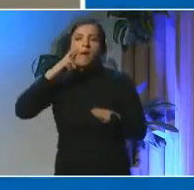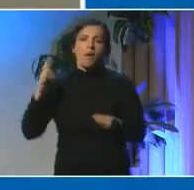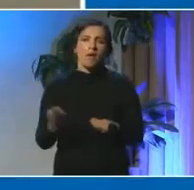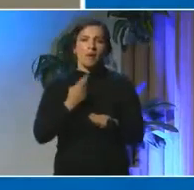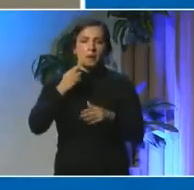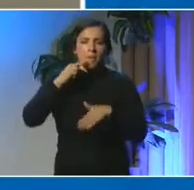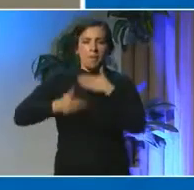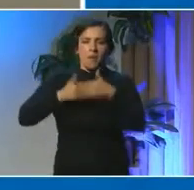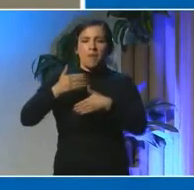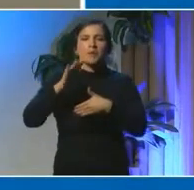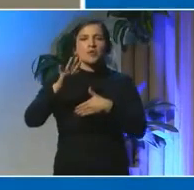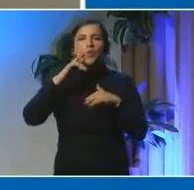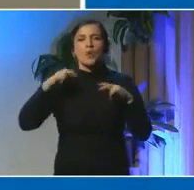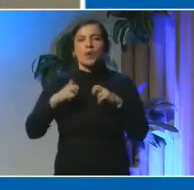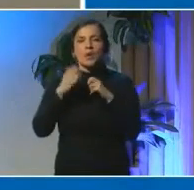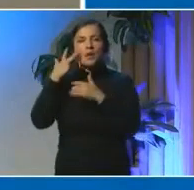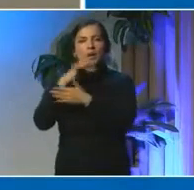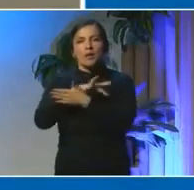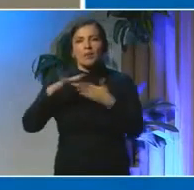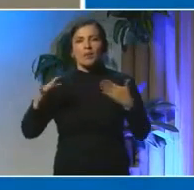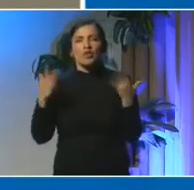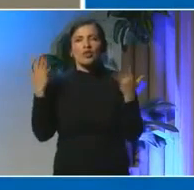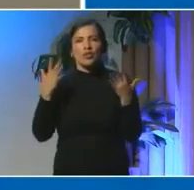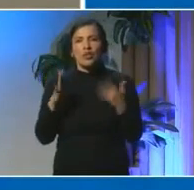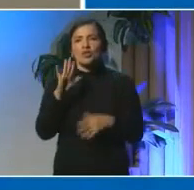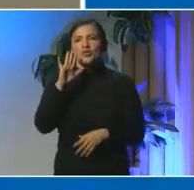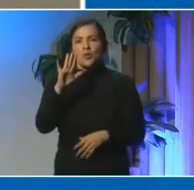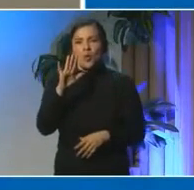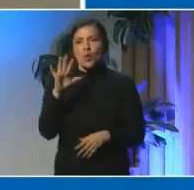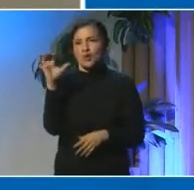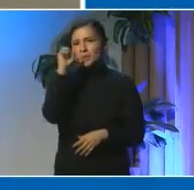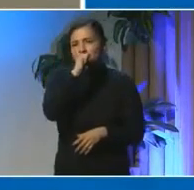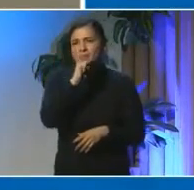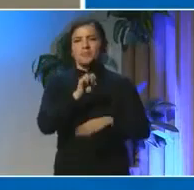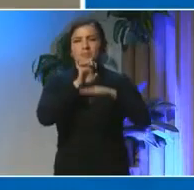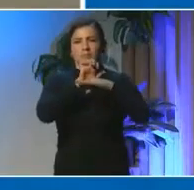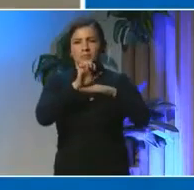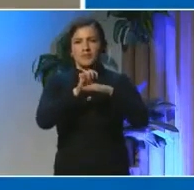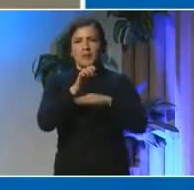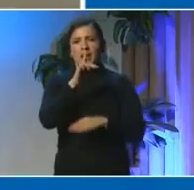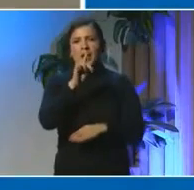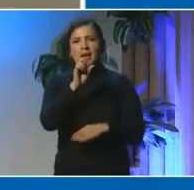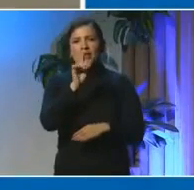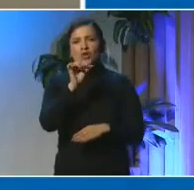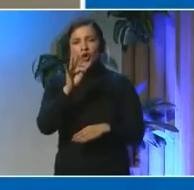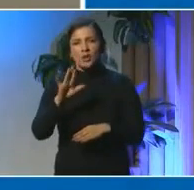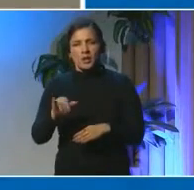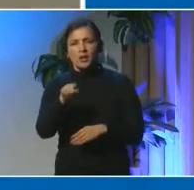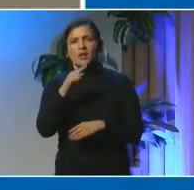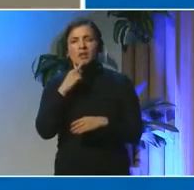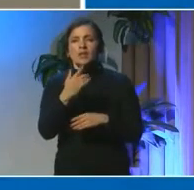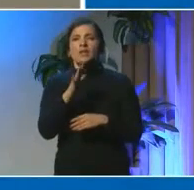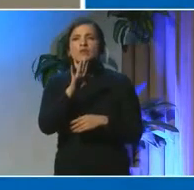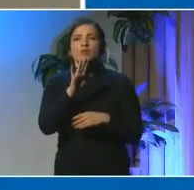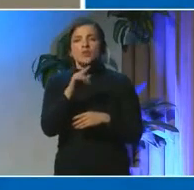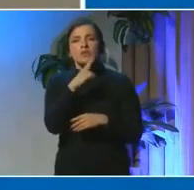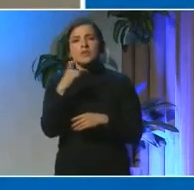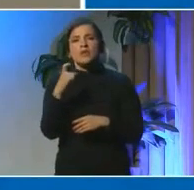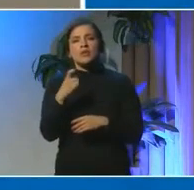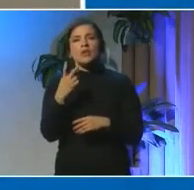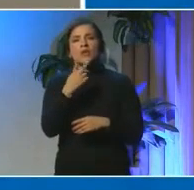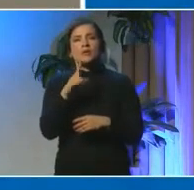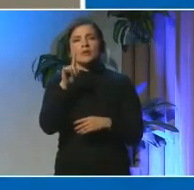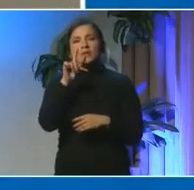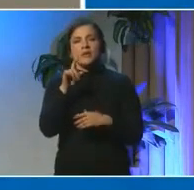de energías limpias eh en Kentucky Hoy estamos no poniendo en el mercado 117,000 toneladas de